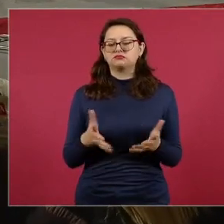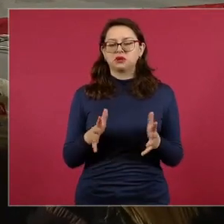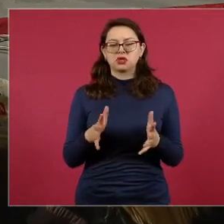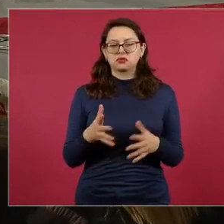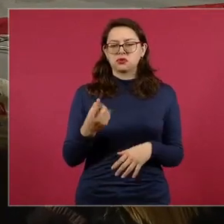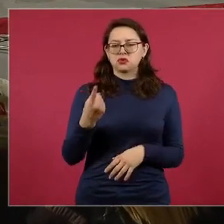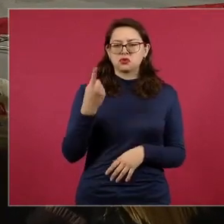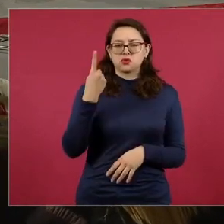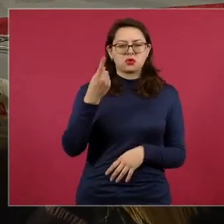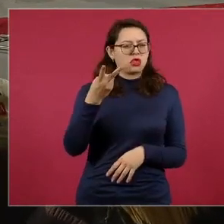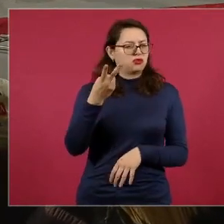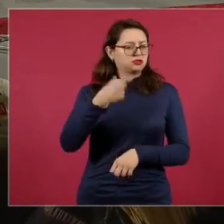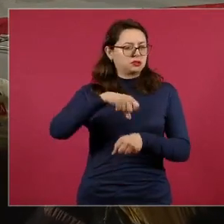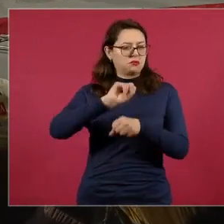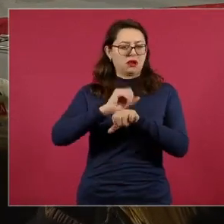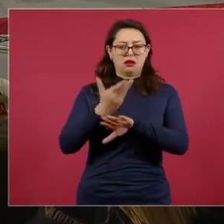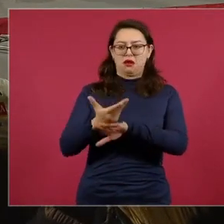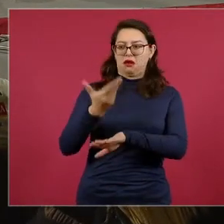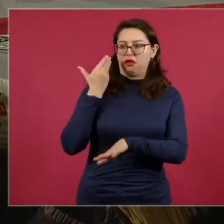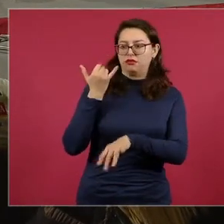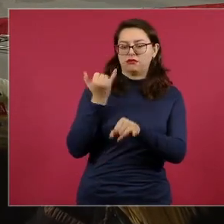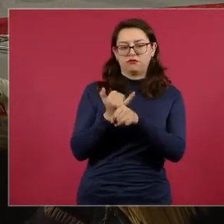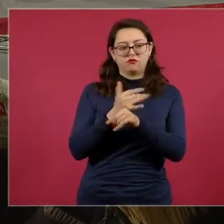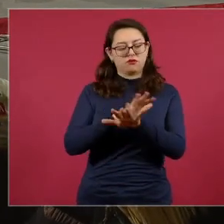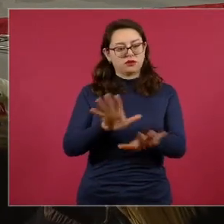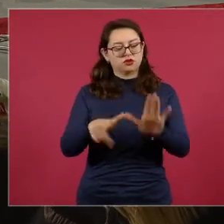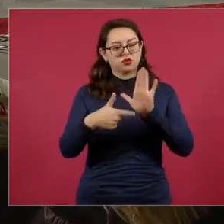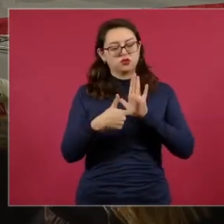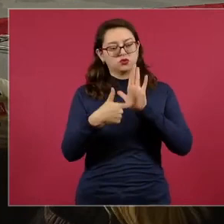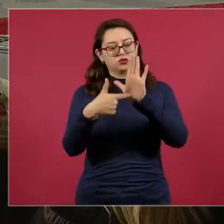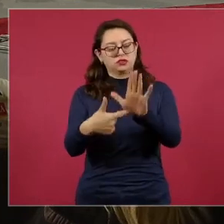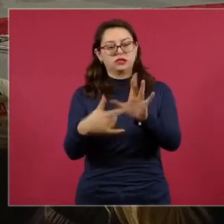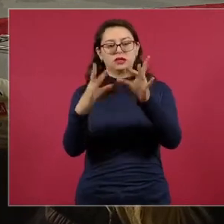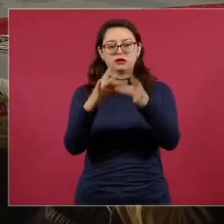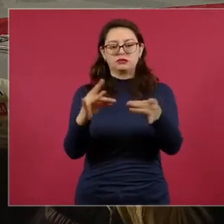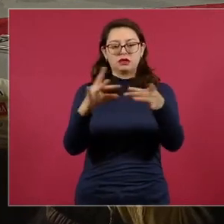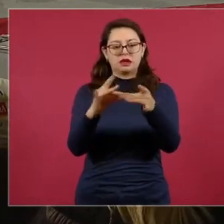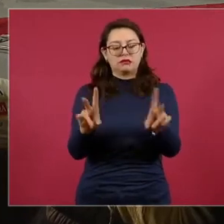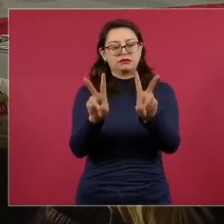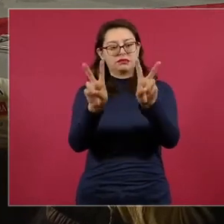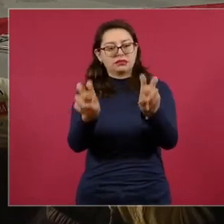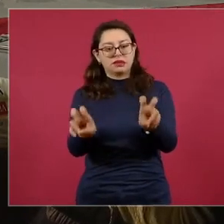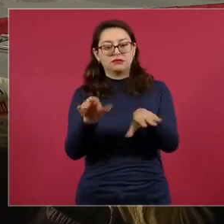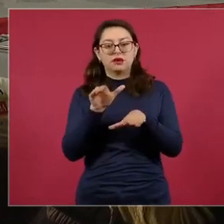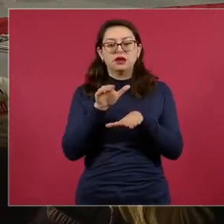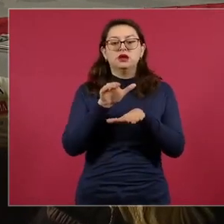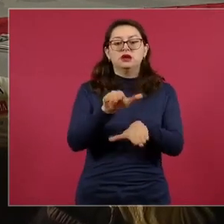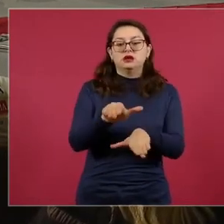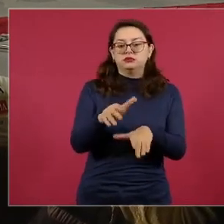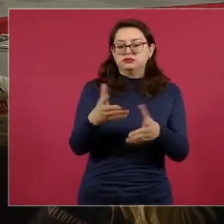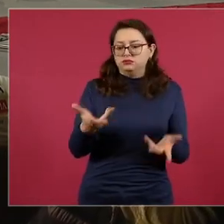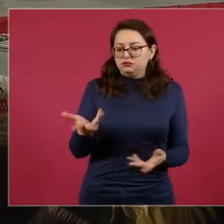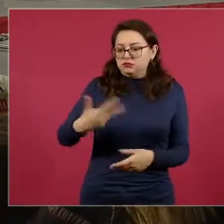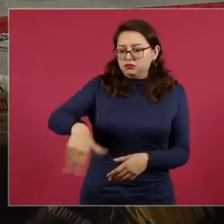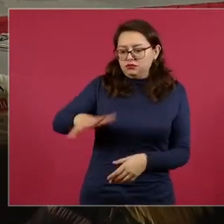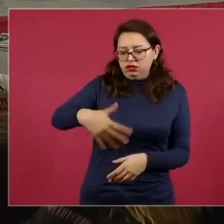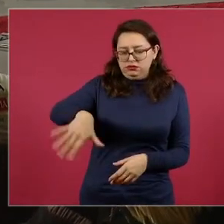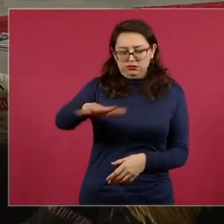estuvimos hablando sobre esta estrategia que se impulsó por parte del Gobierno de México a partir de mayo a